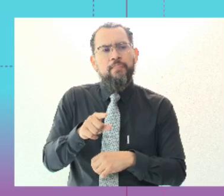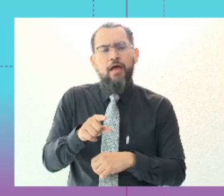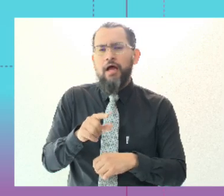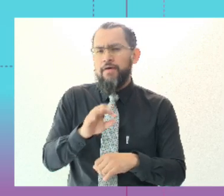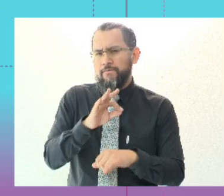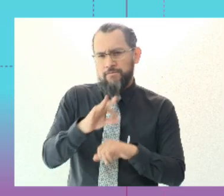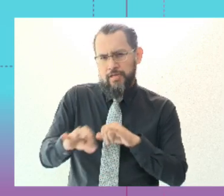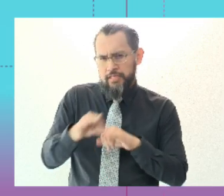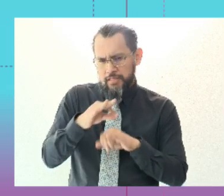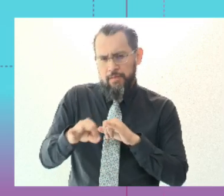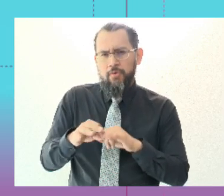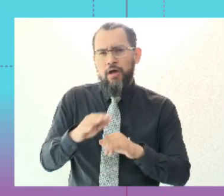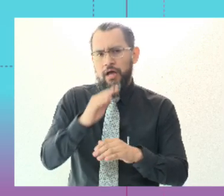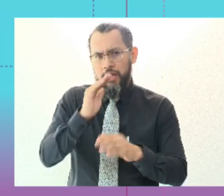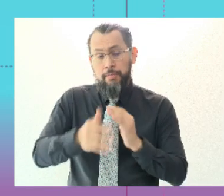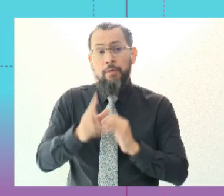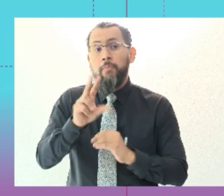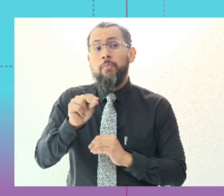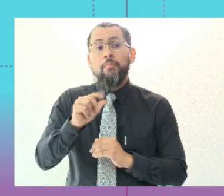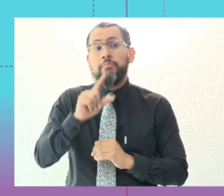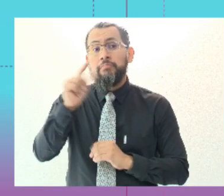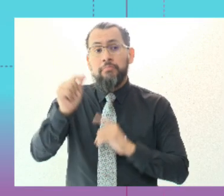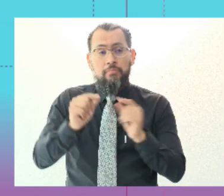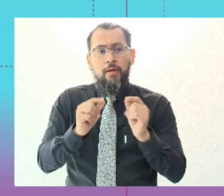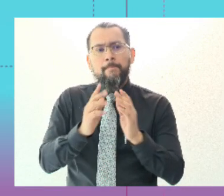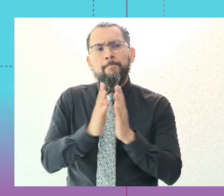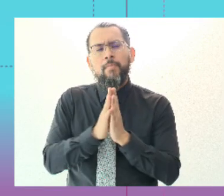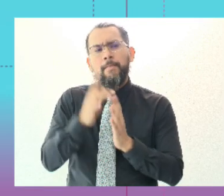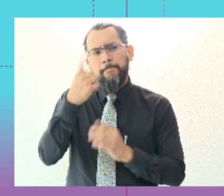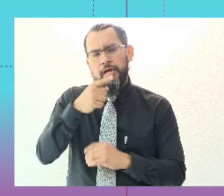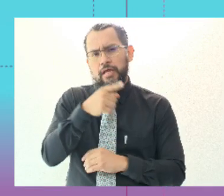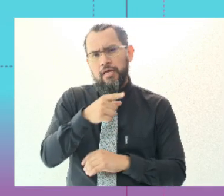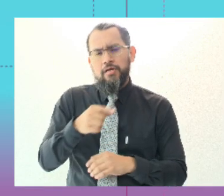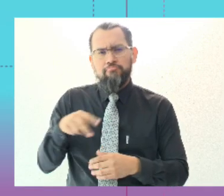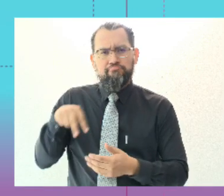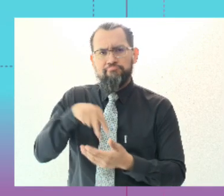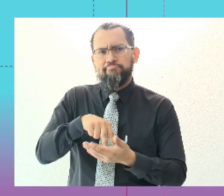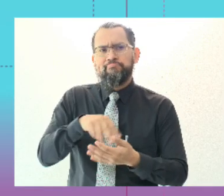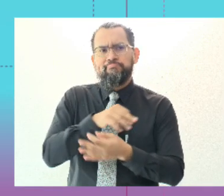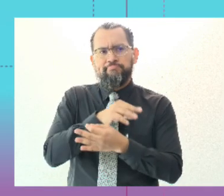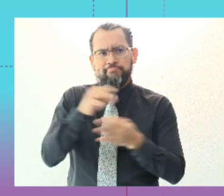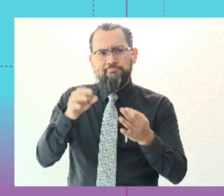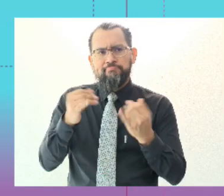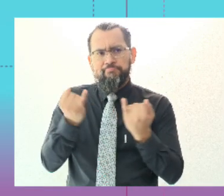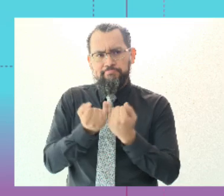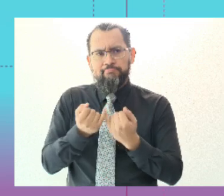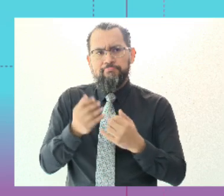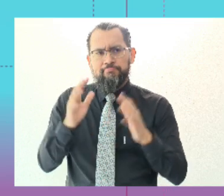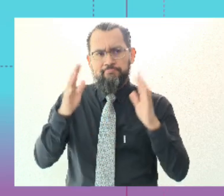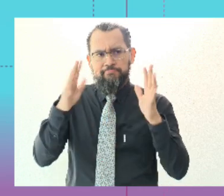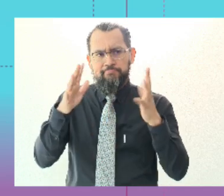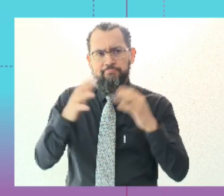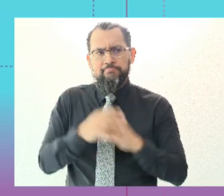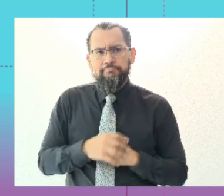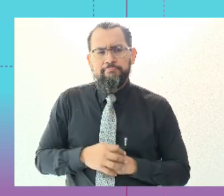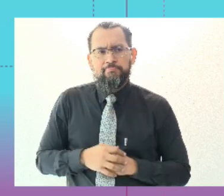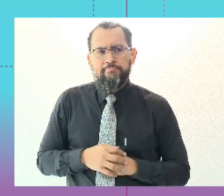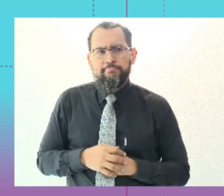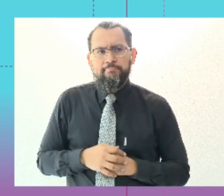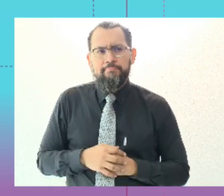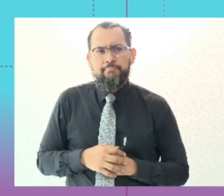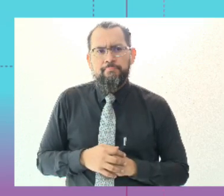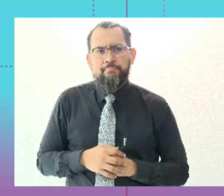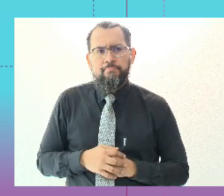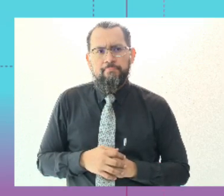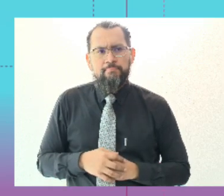Finalizamos este panel y los invito a que no se retiren para que la comisionada Ibarra dé clausura formal del evento. Muchísimas gracias.